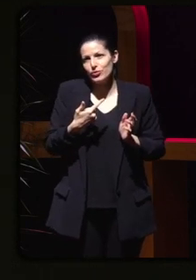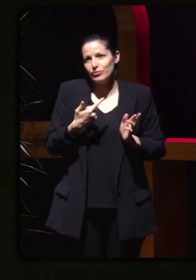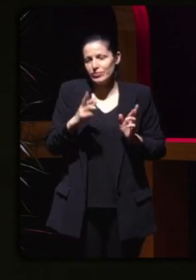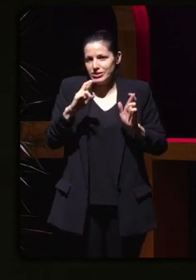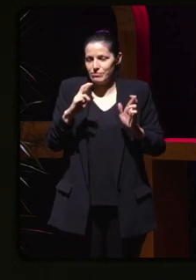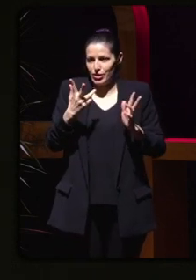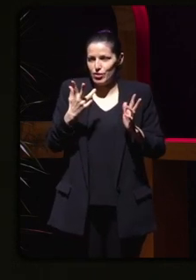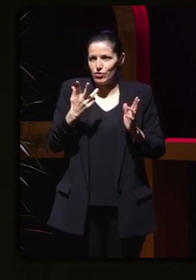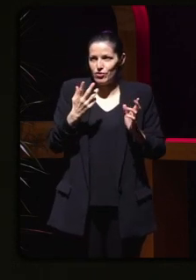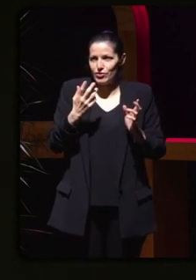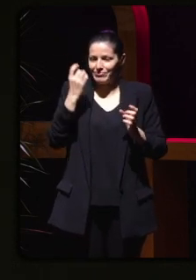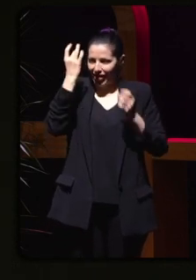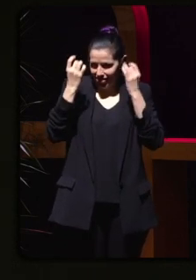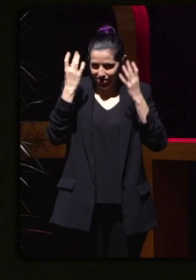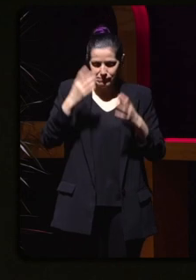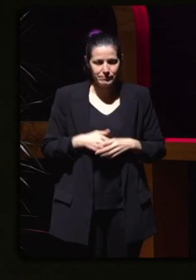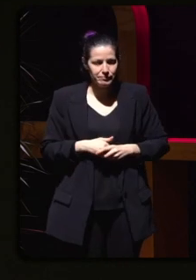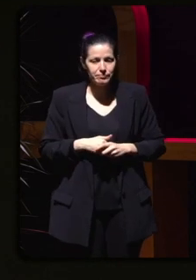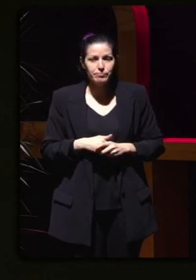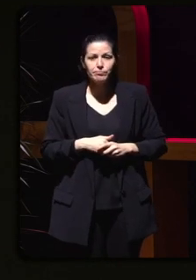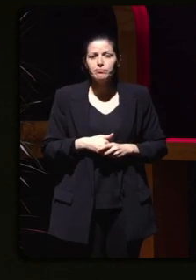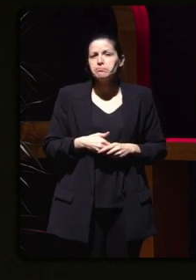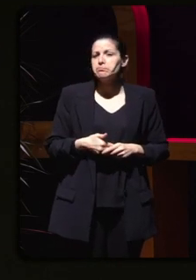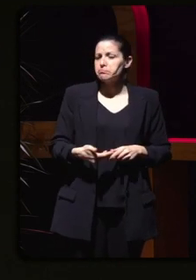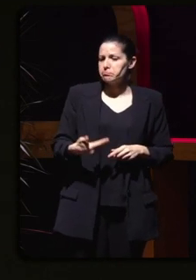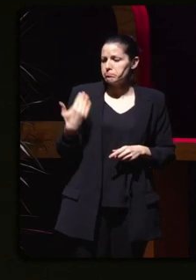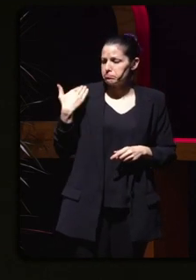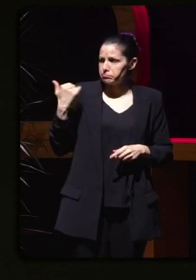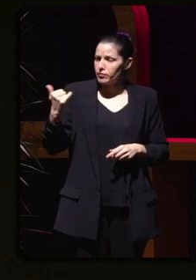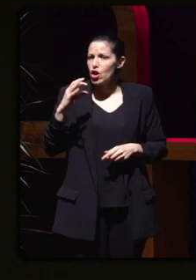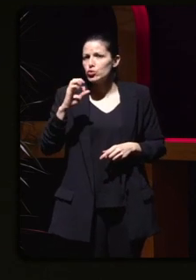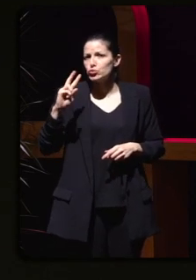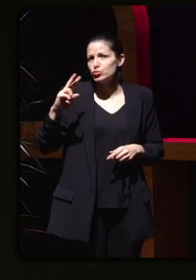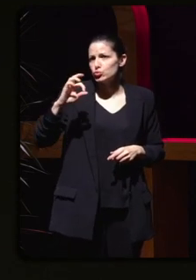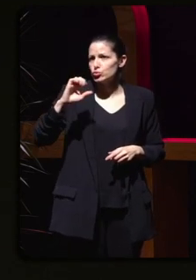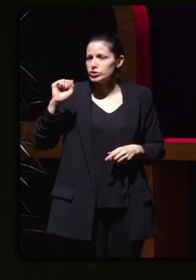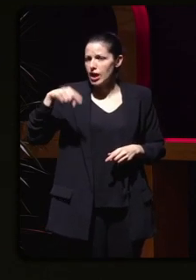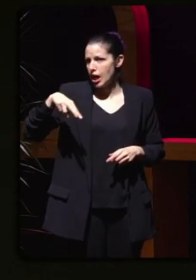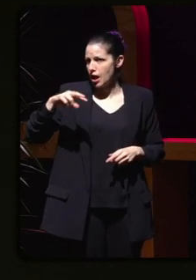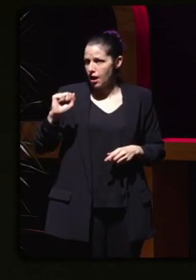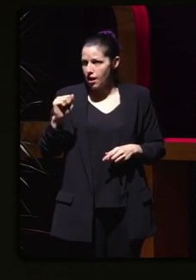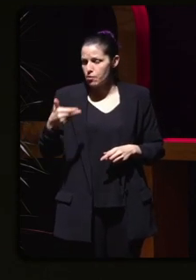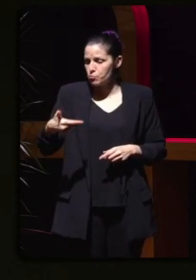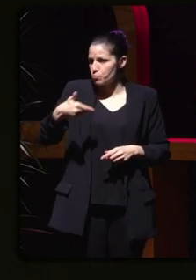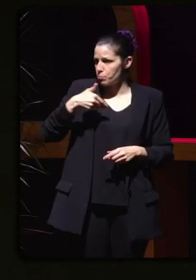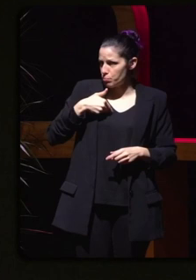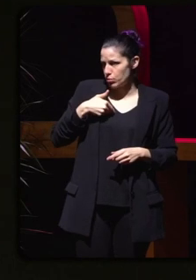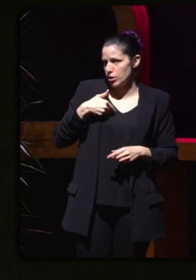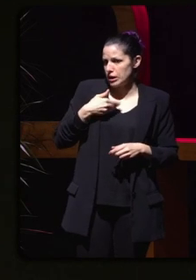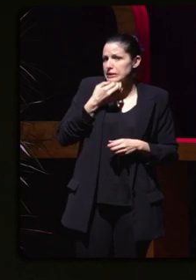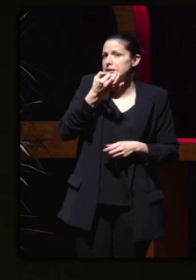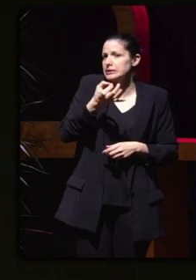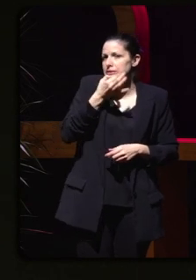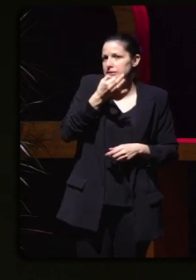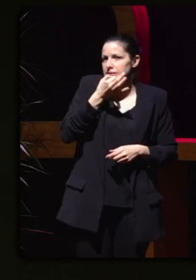he venido cuando Susana me propuso esta esta charla ella me dio un título base que